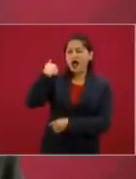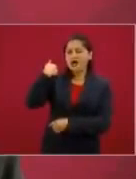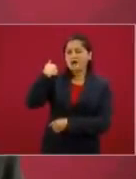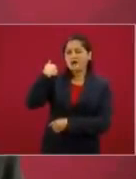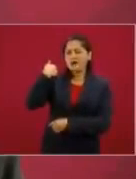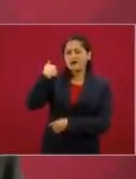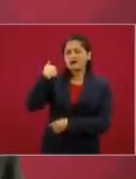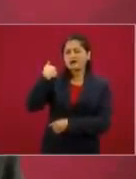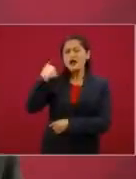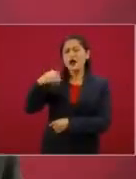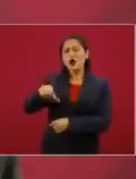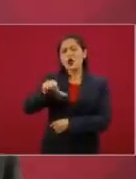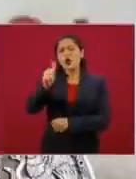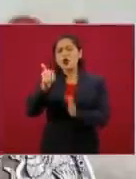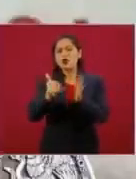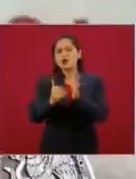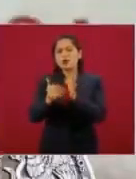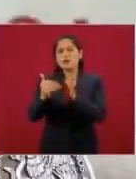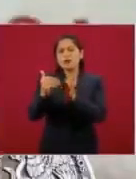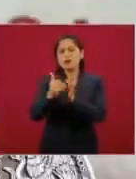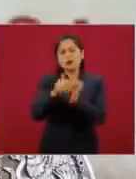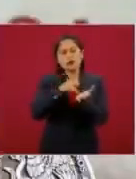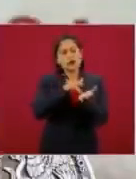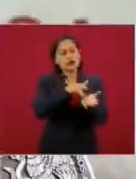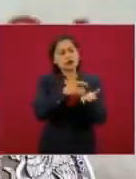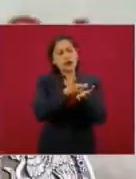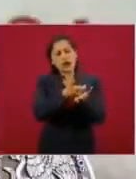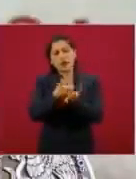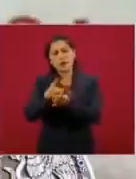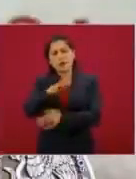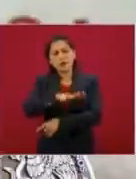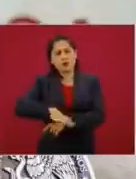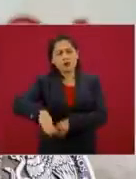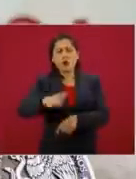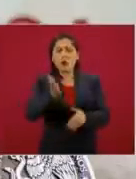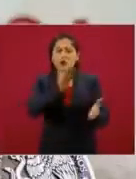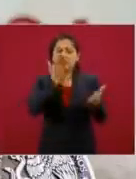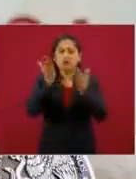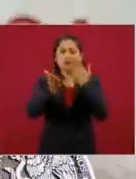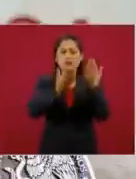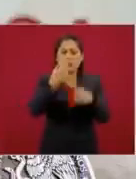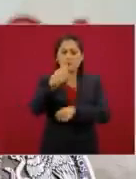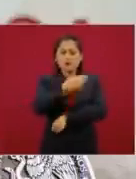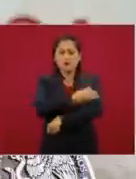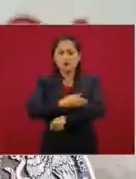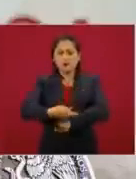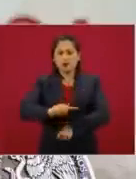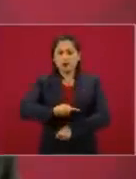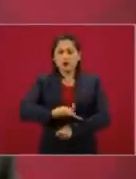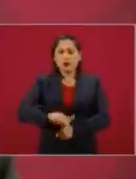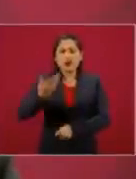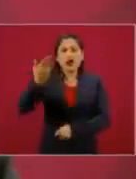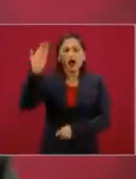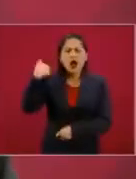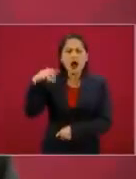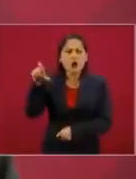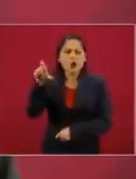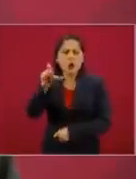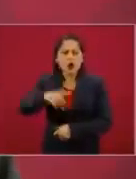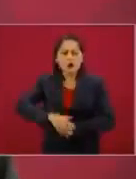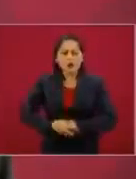descalifica lo que logramos identificar fueron al menos 50 contratos donde el Gobierno Federal en la actual